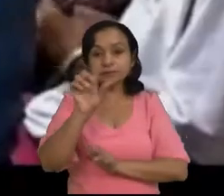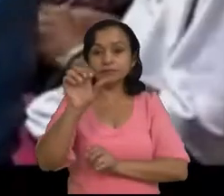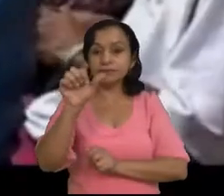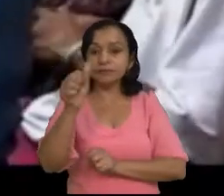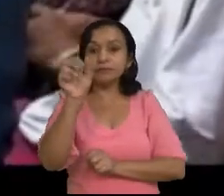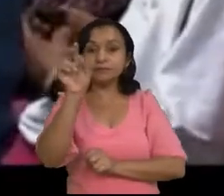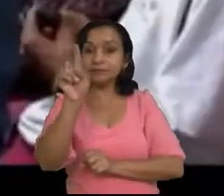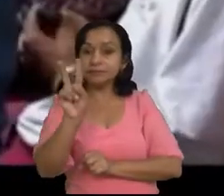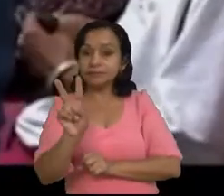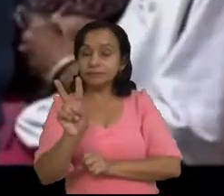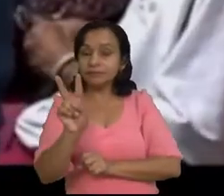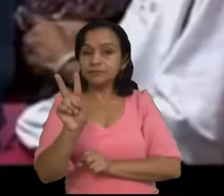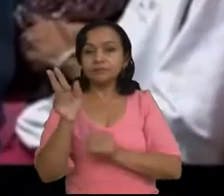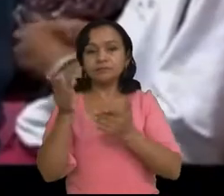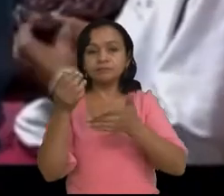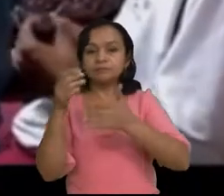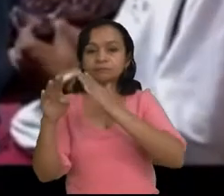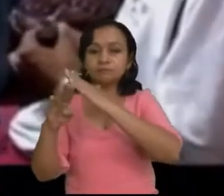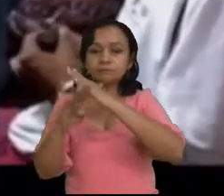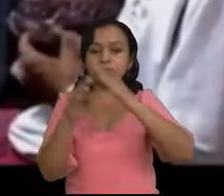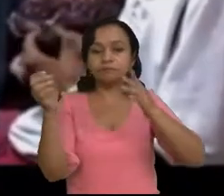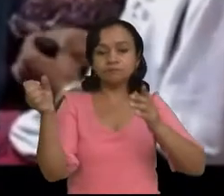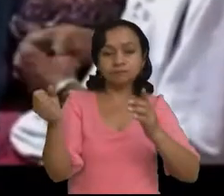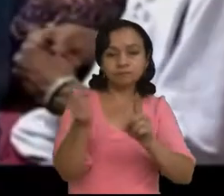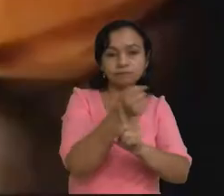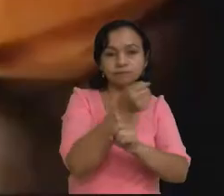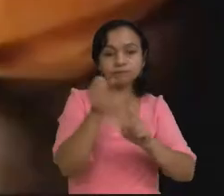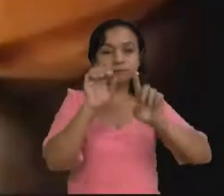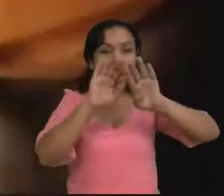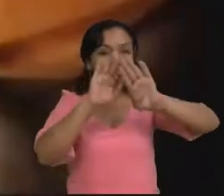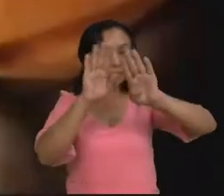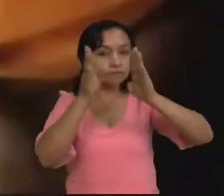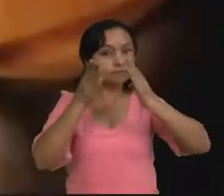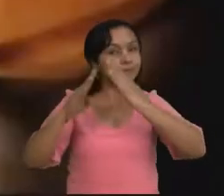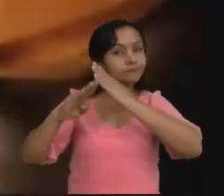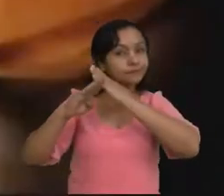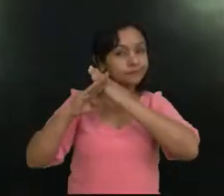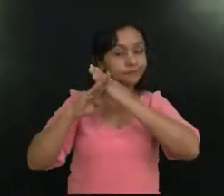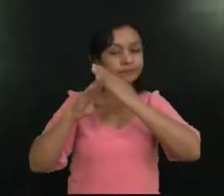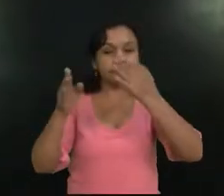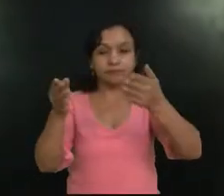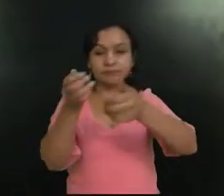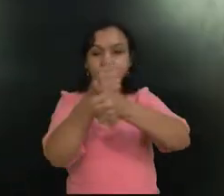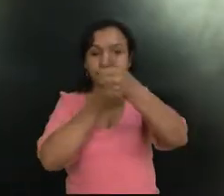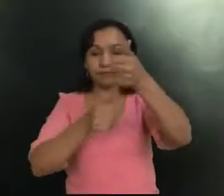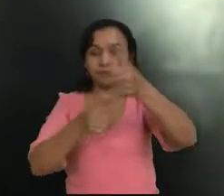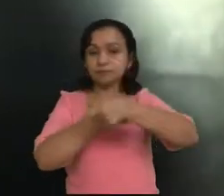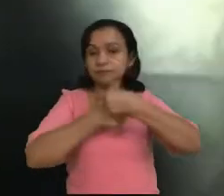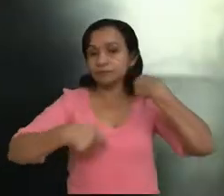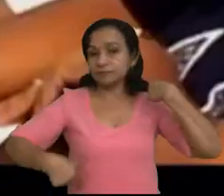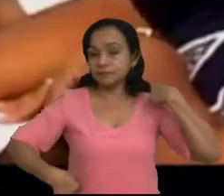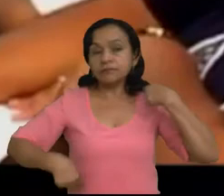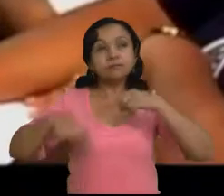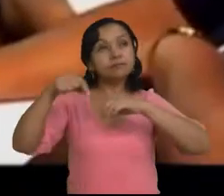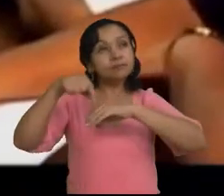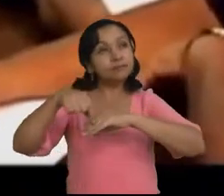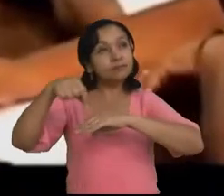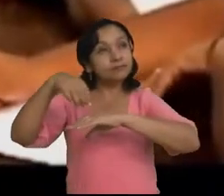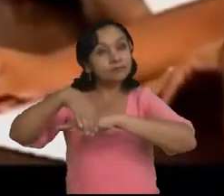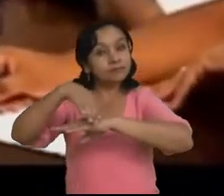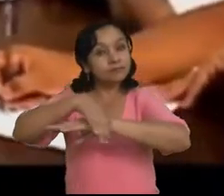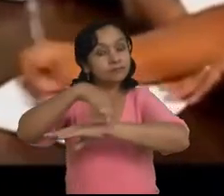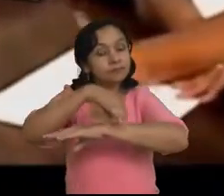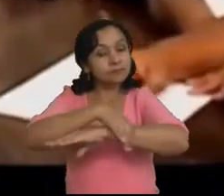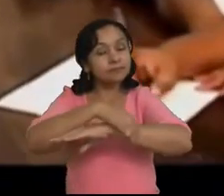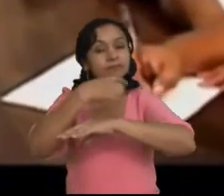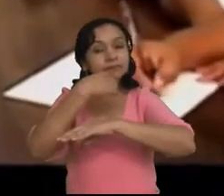162 para la lucha contra la violencia de las féminas. La vicepresidenta de la República, compañera Rosario Murillo,